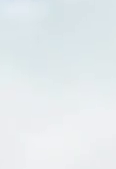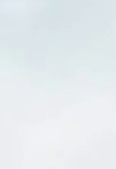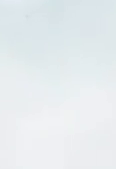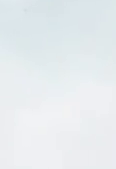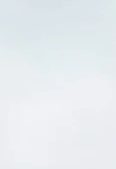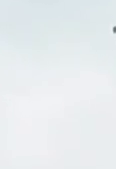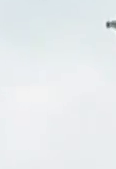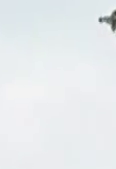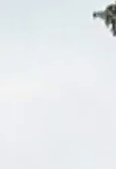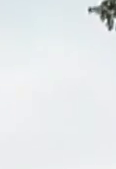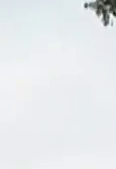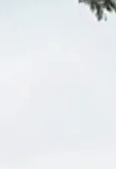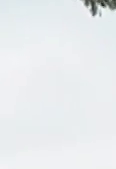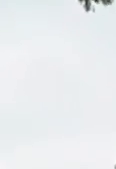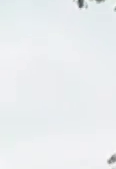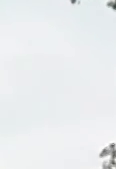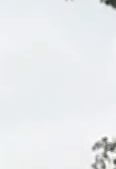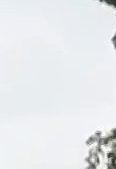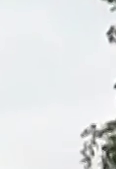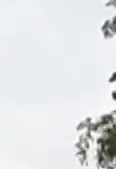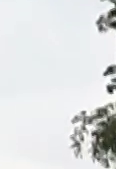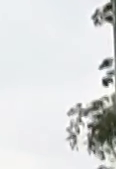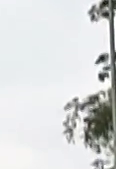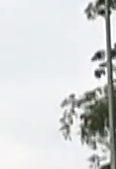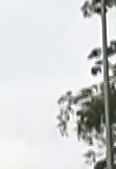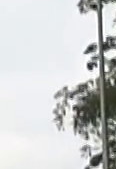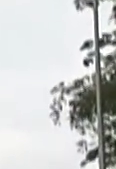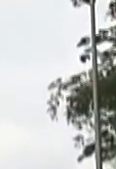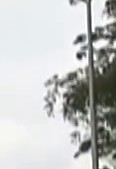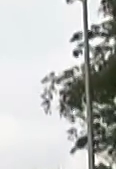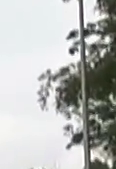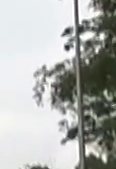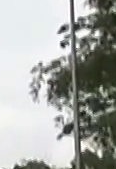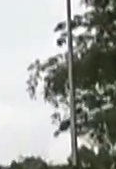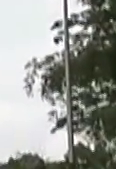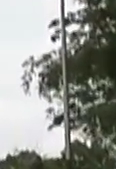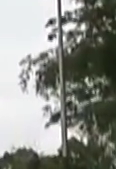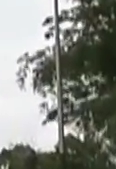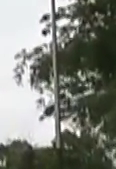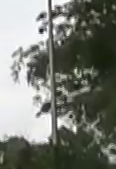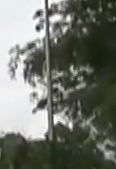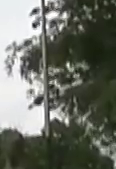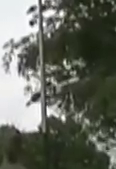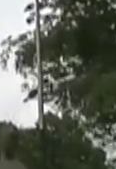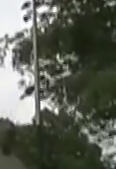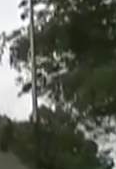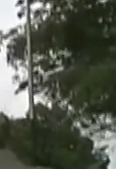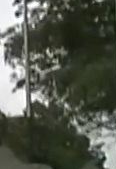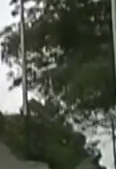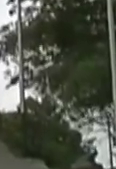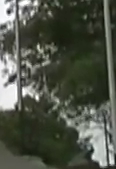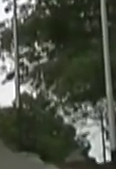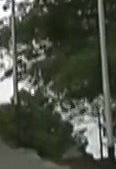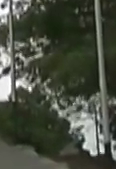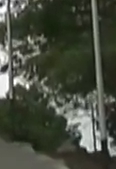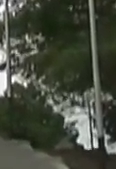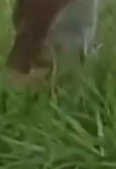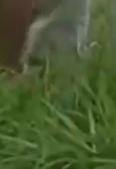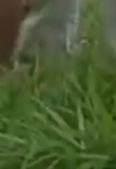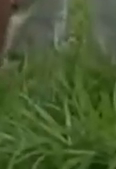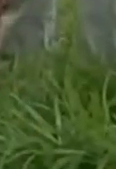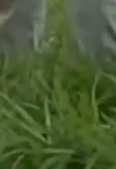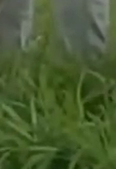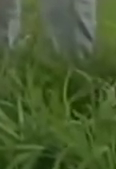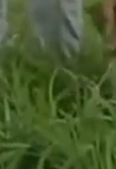estado Guárico. Asimismo, decirle que estas obras, estos proyectos alcanzan a otras dos ciudades del estado Guárico, en